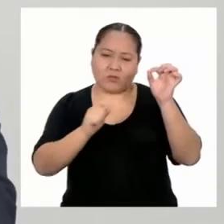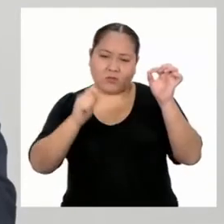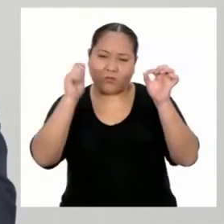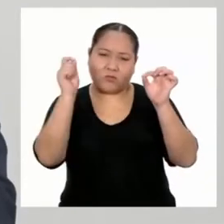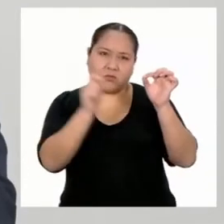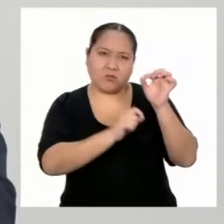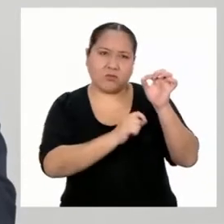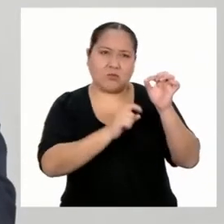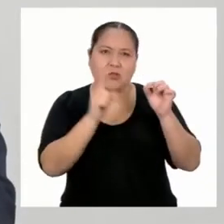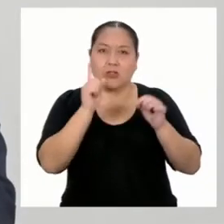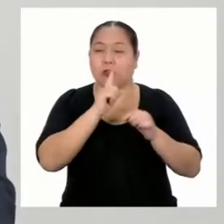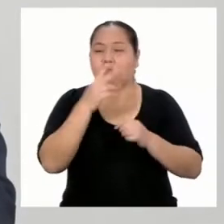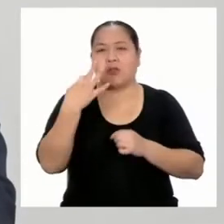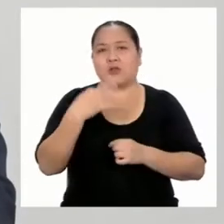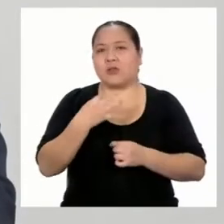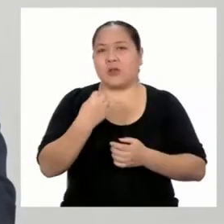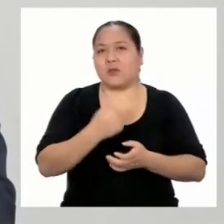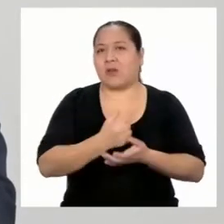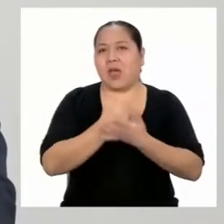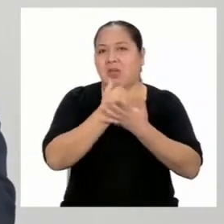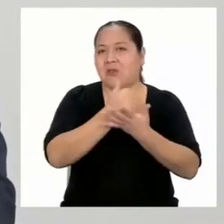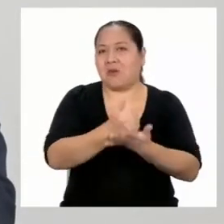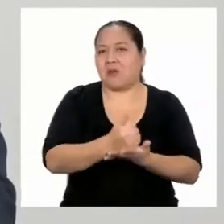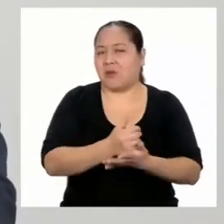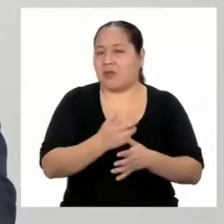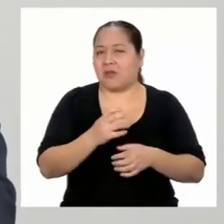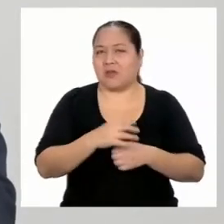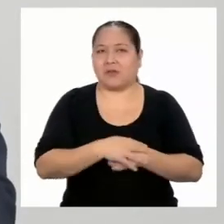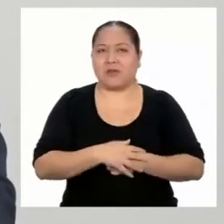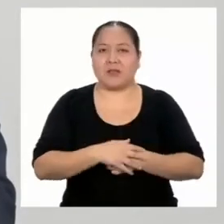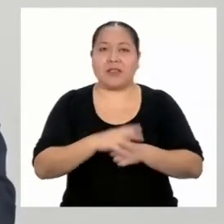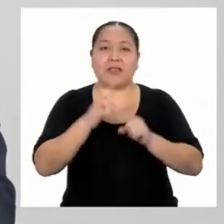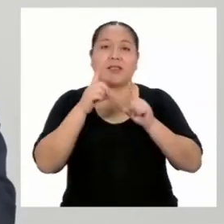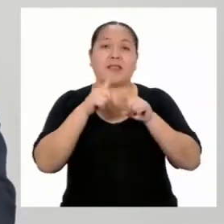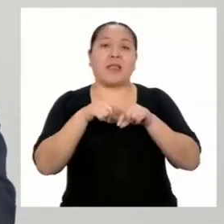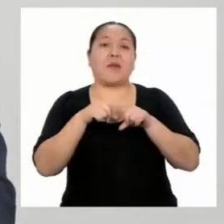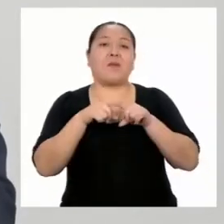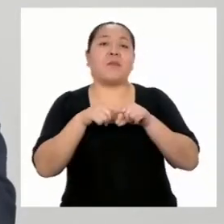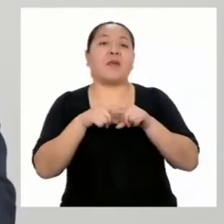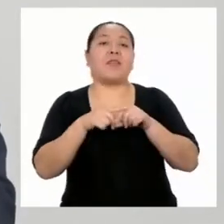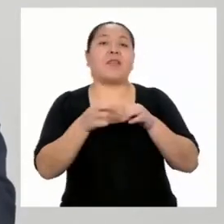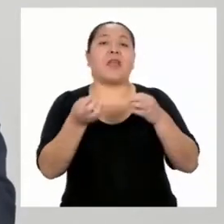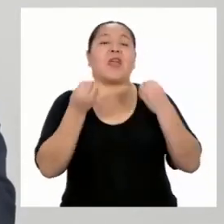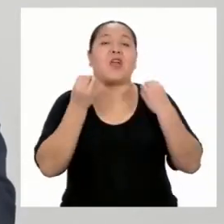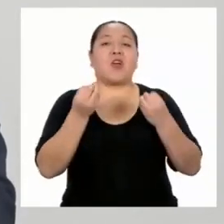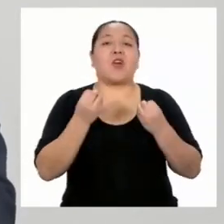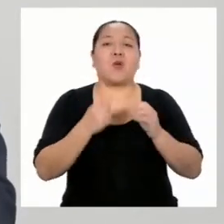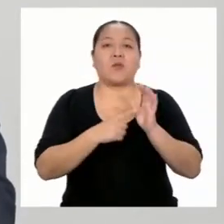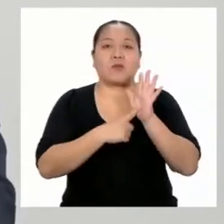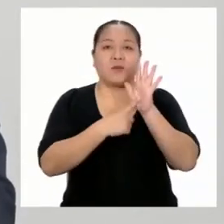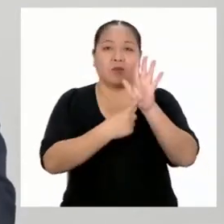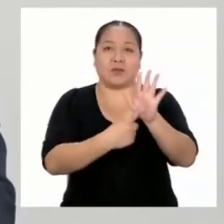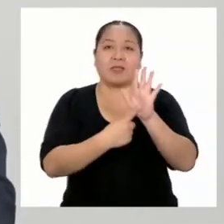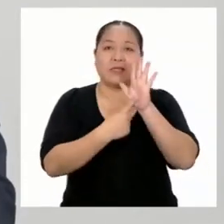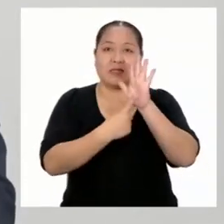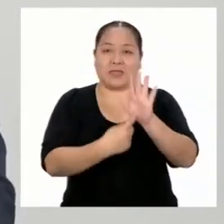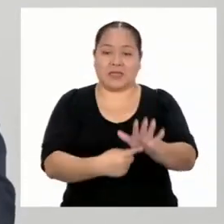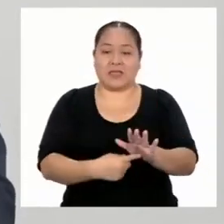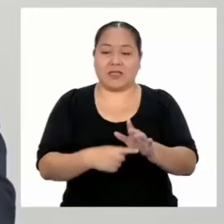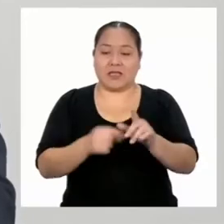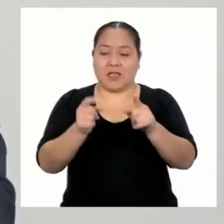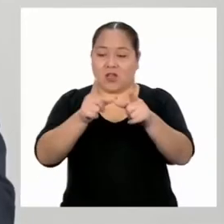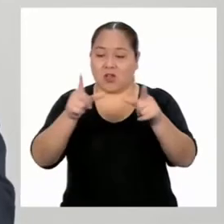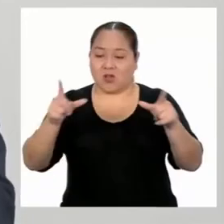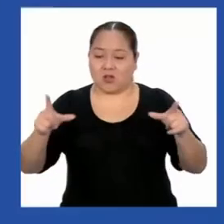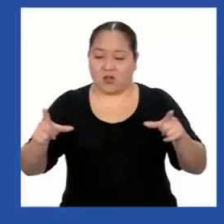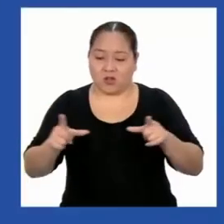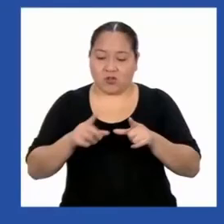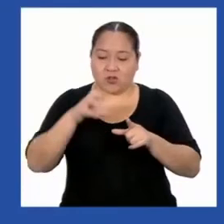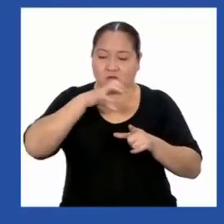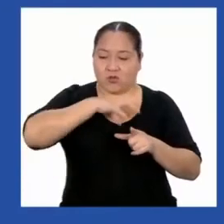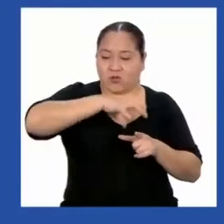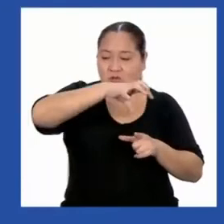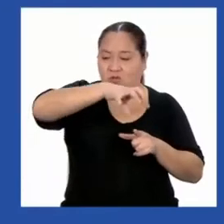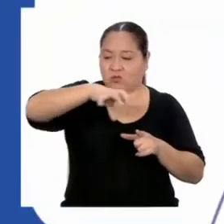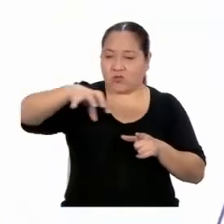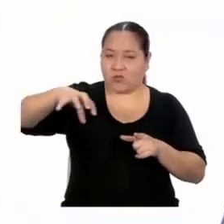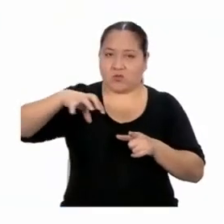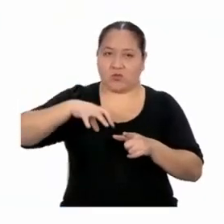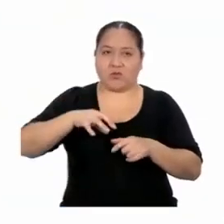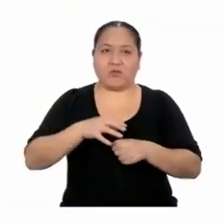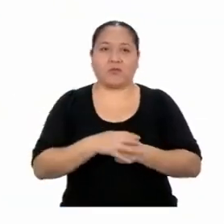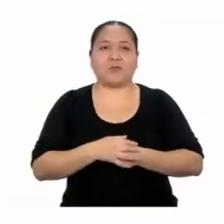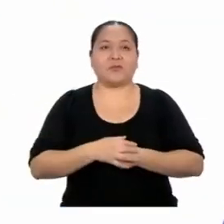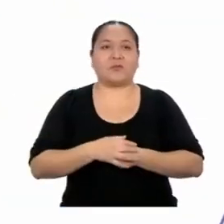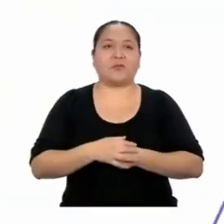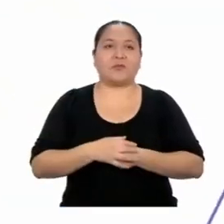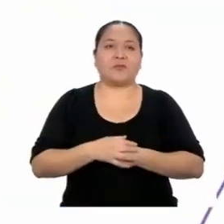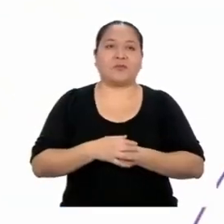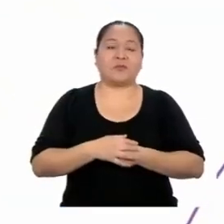hacer el truco de los trazos auxiliares. Va a depender de cómo están presentadas las áreas en las formas geométricas.